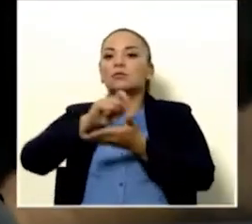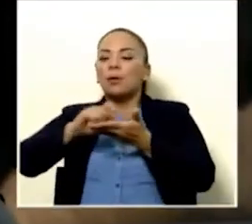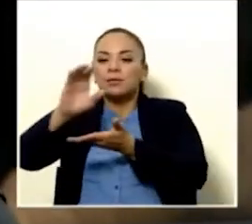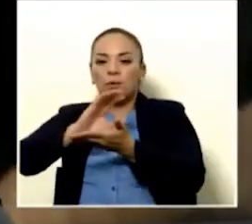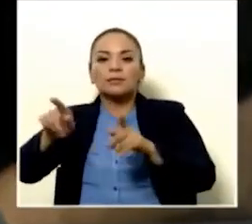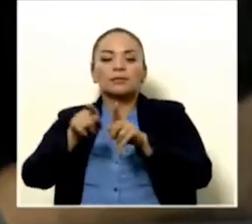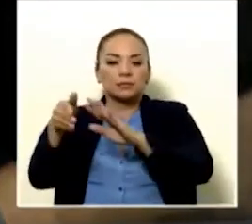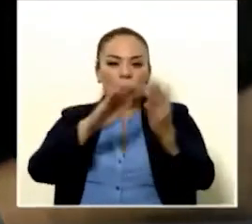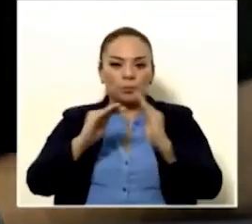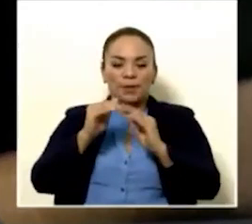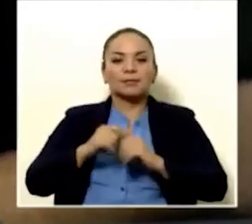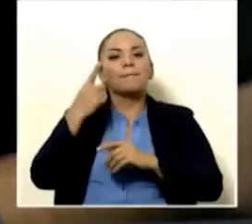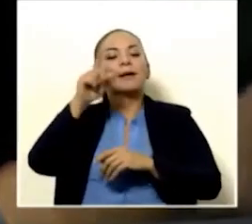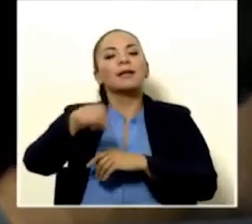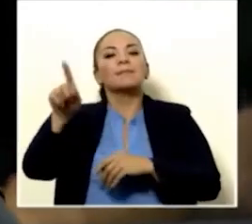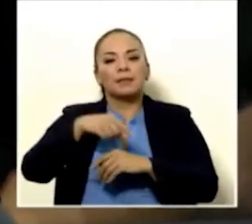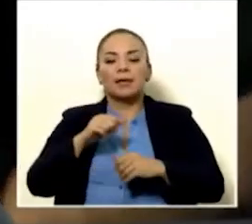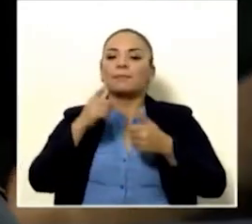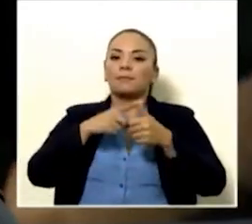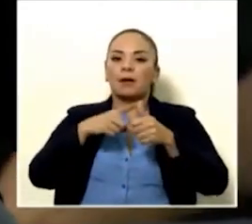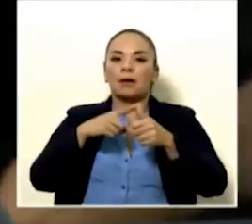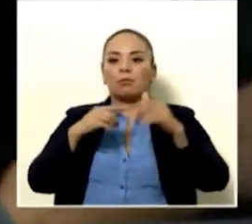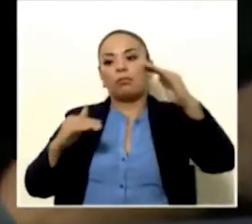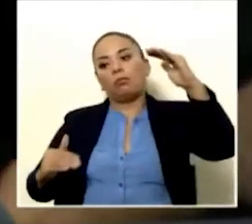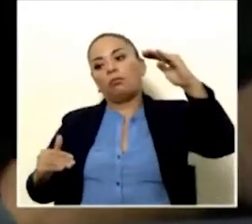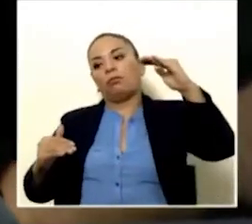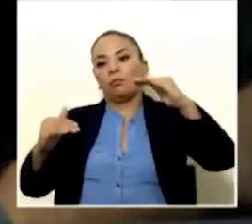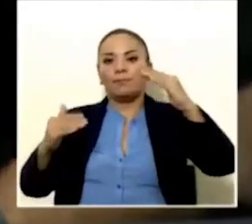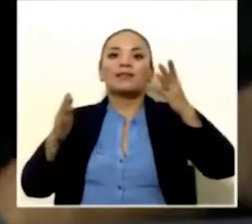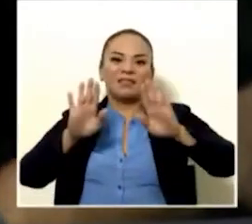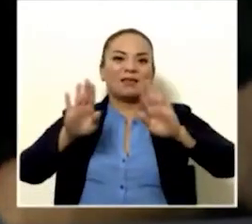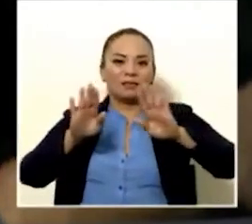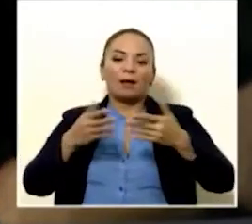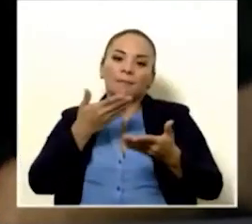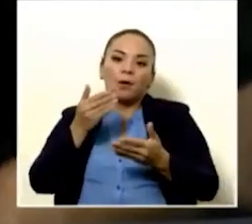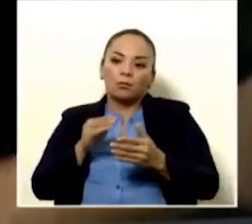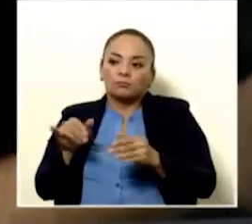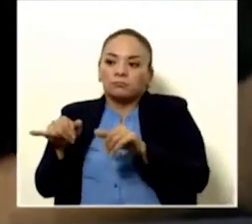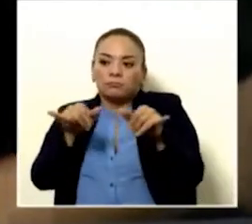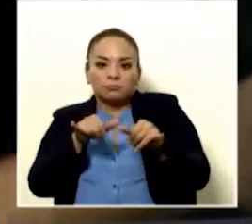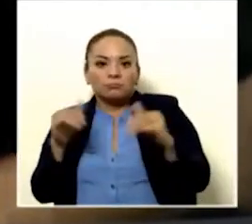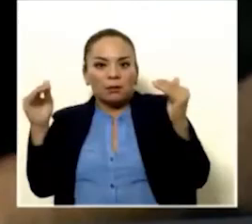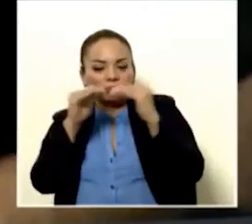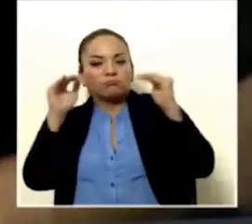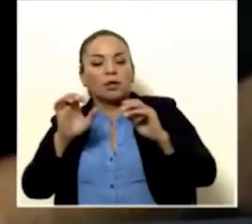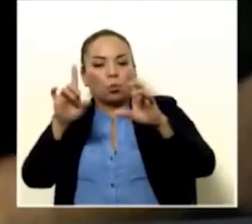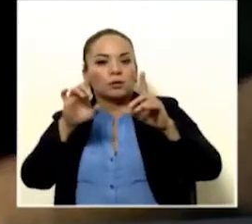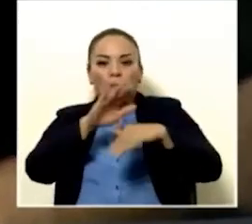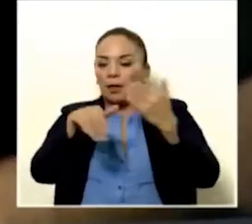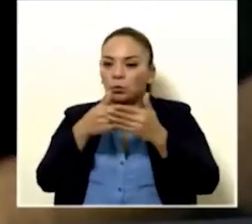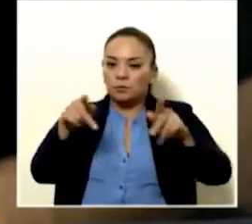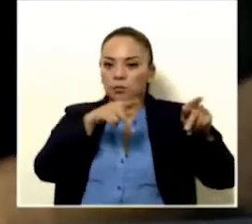en las comunidades, para eliminar por un lado la brecha digital, dar equidad educativa y por otro lado que las comunidades